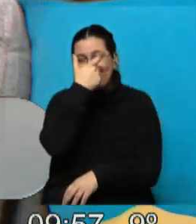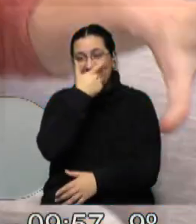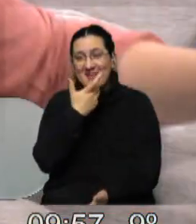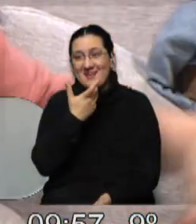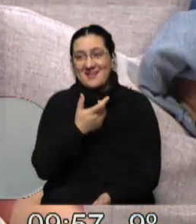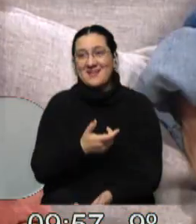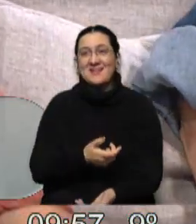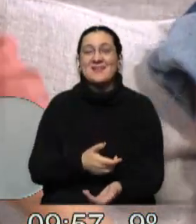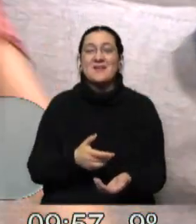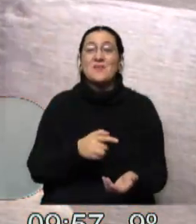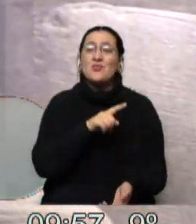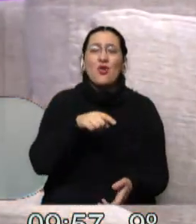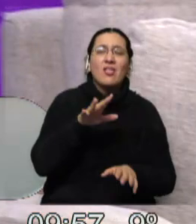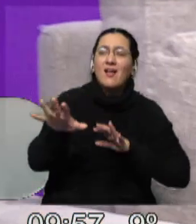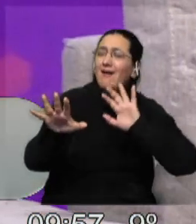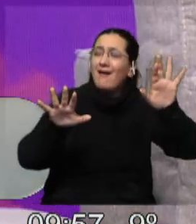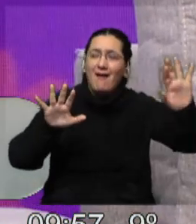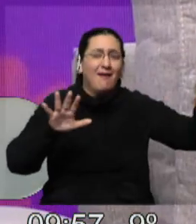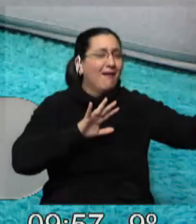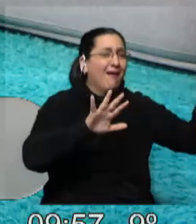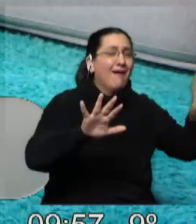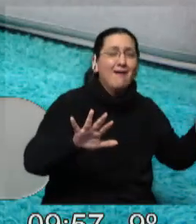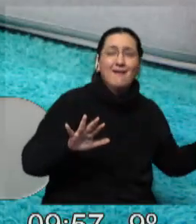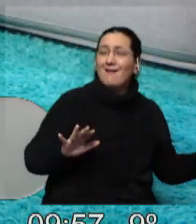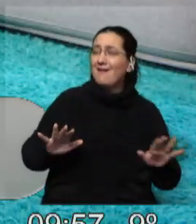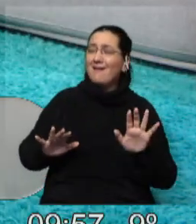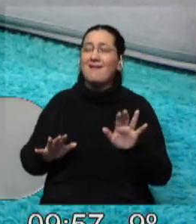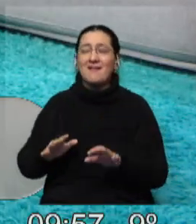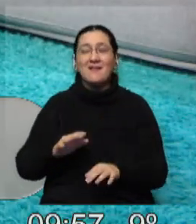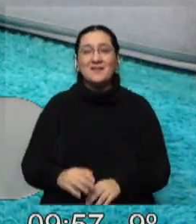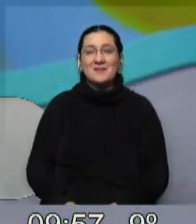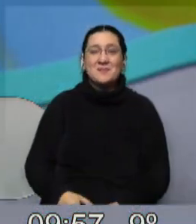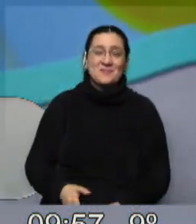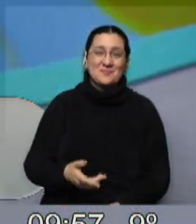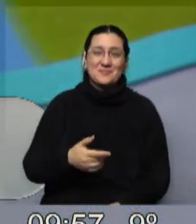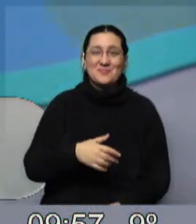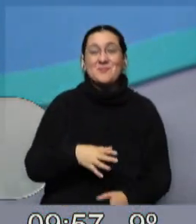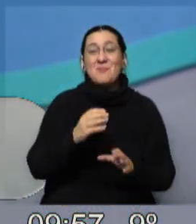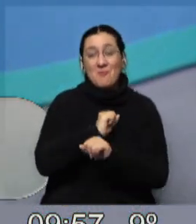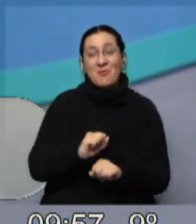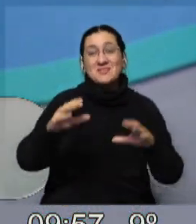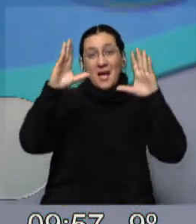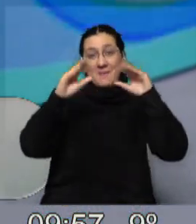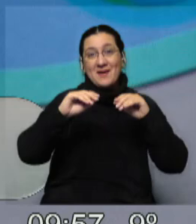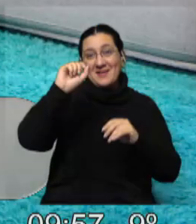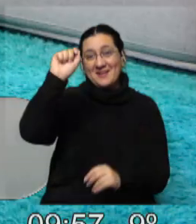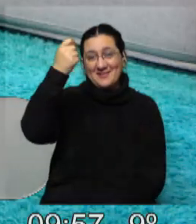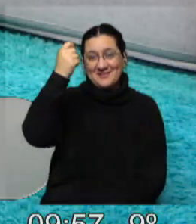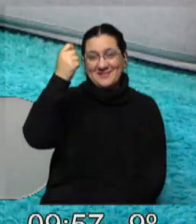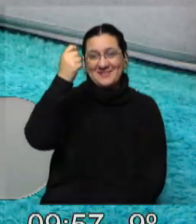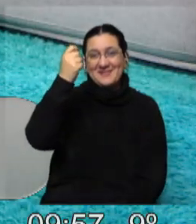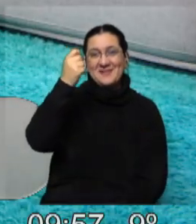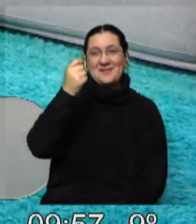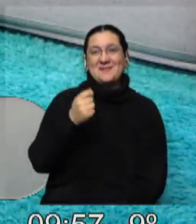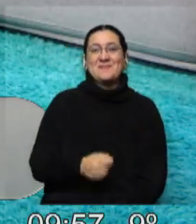Pero pueden ser. ¿Dónde? Pará, pará. Para eso apaga frío, la luz. Frío, frío. Pero para eso apaga la luz, Fito. ¡Ay, qué horror! Puede ser un